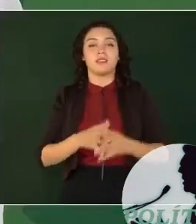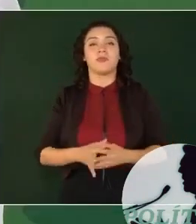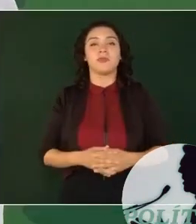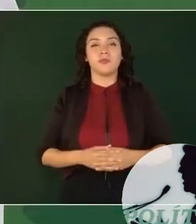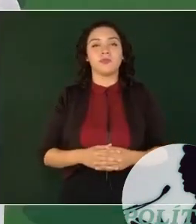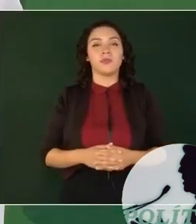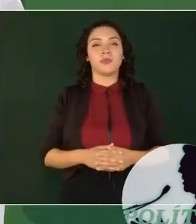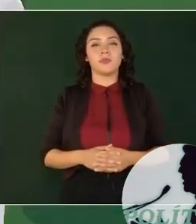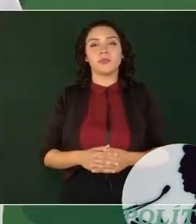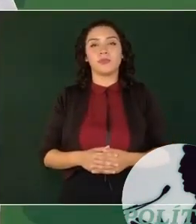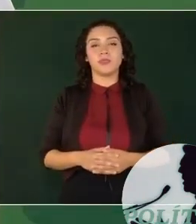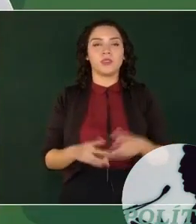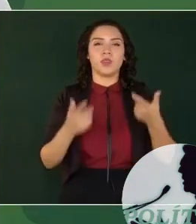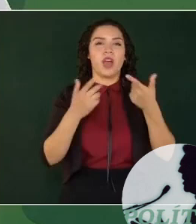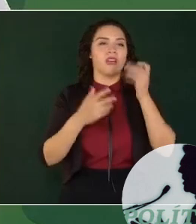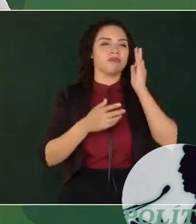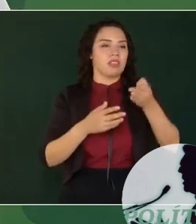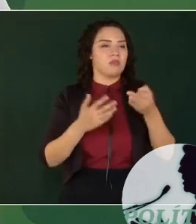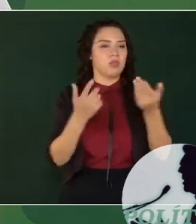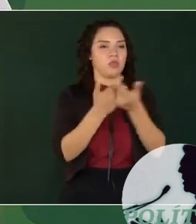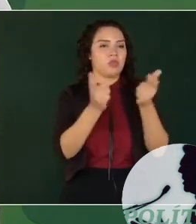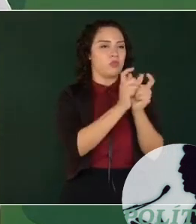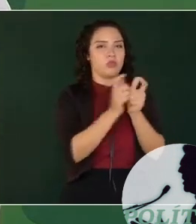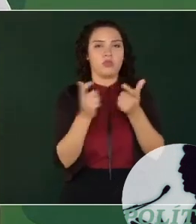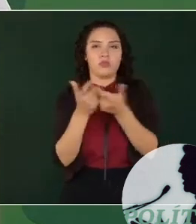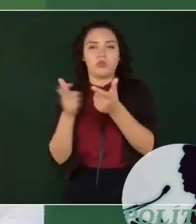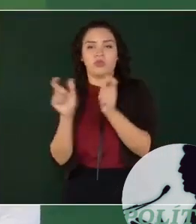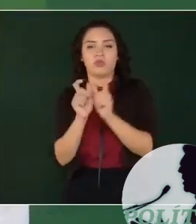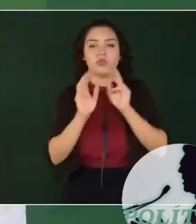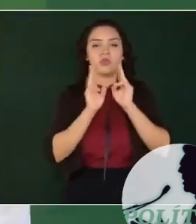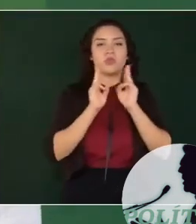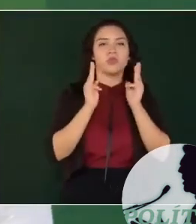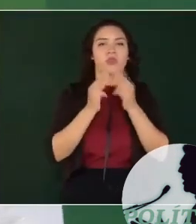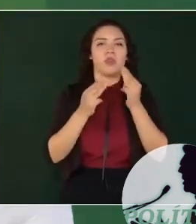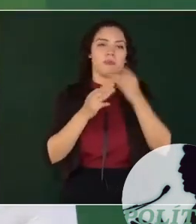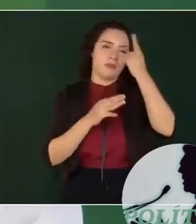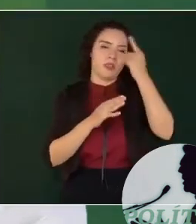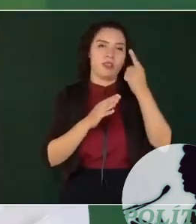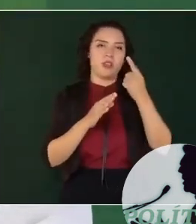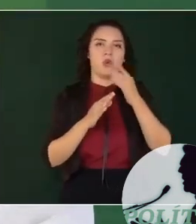de grupos de autodefensas